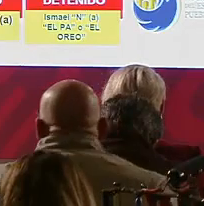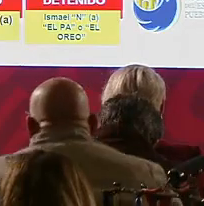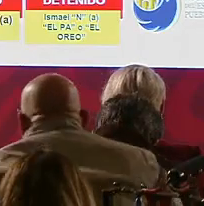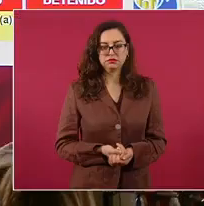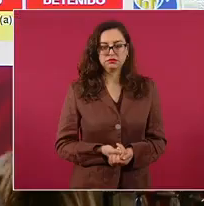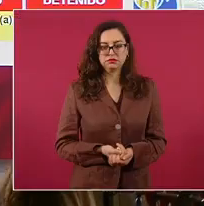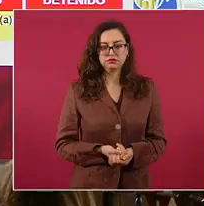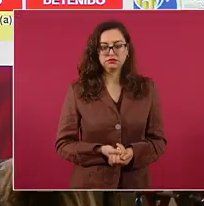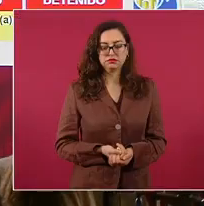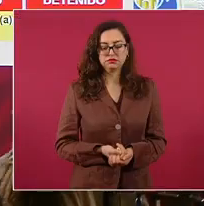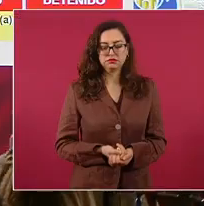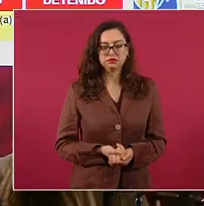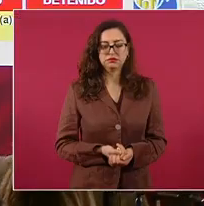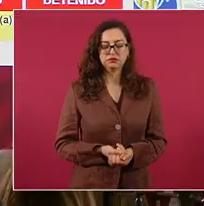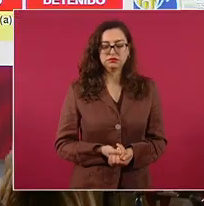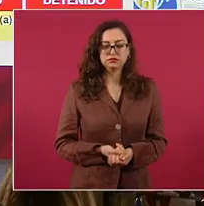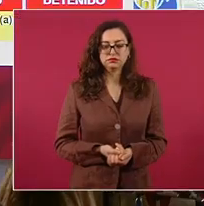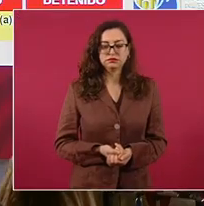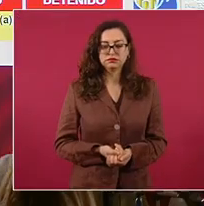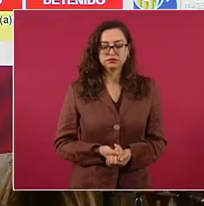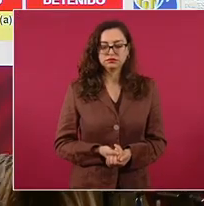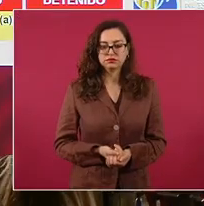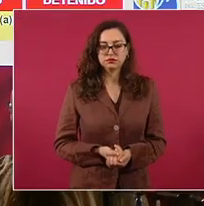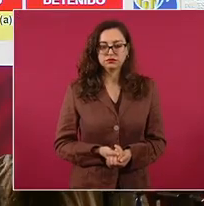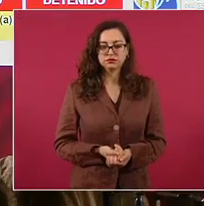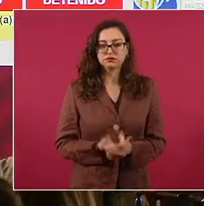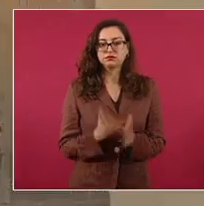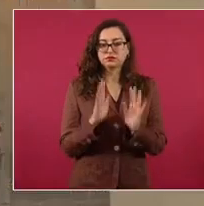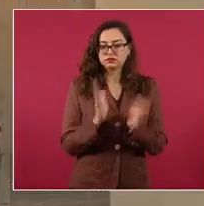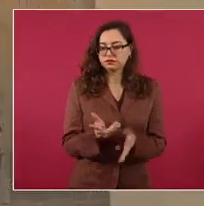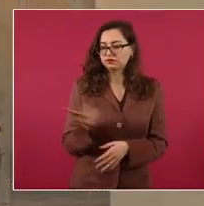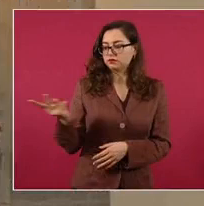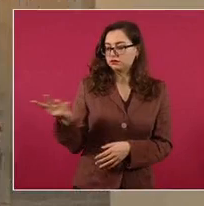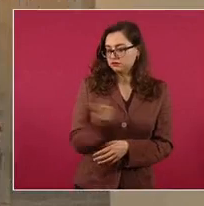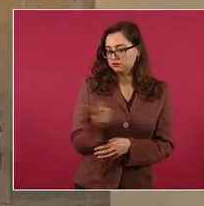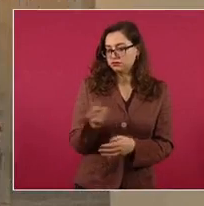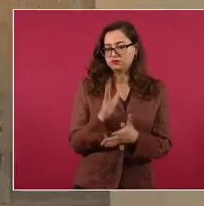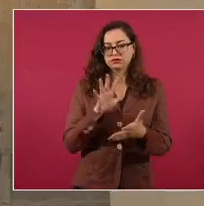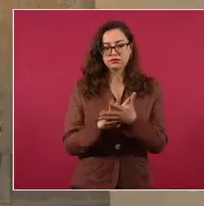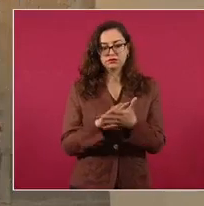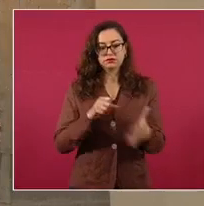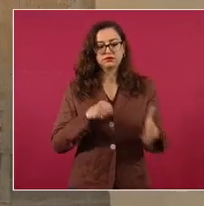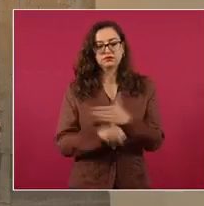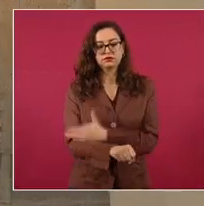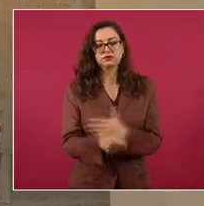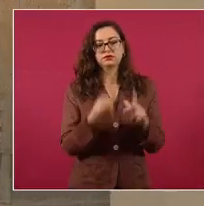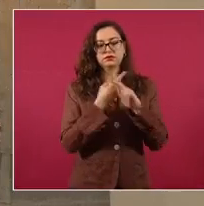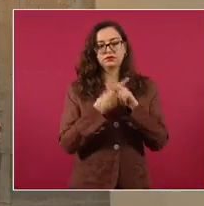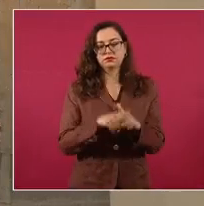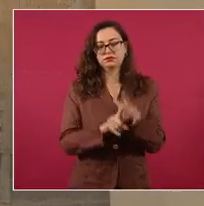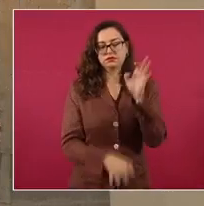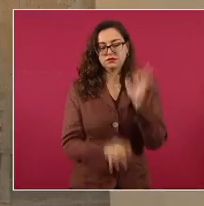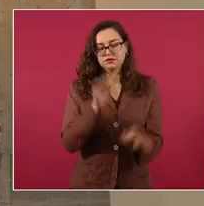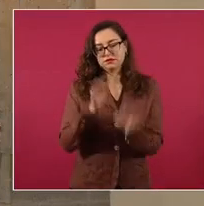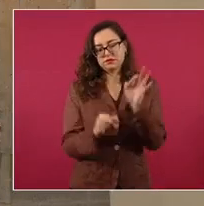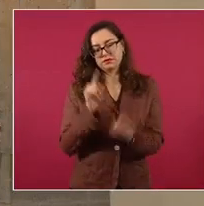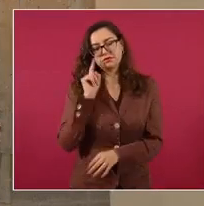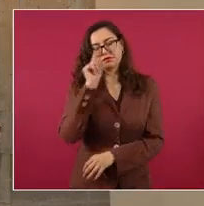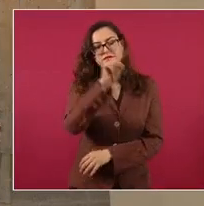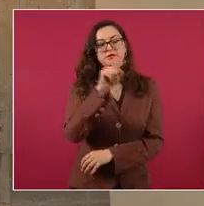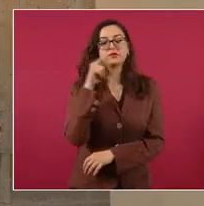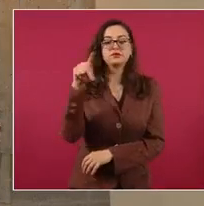la vida. Ya están vinculados a proceso en una operación de la Fiscalía de Puebla. Siguiente. Y